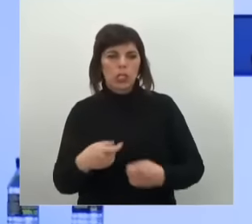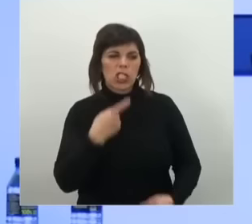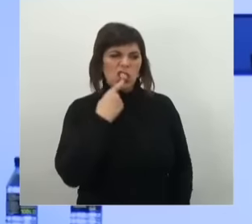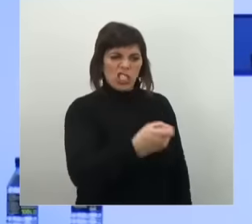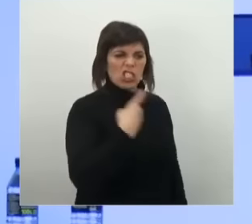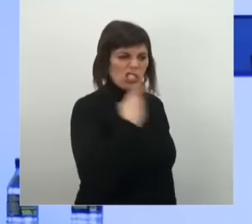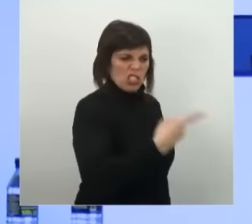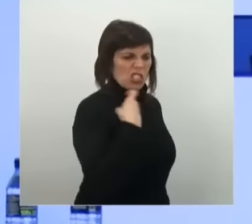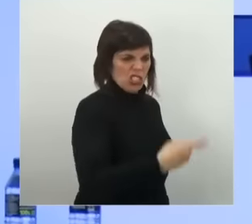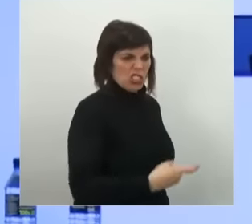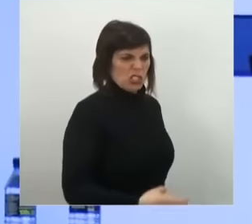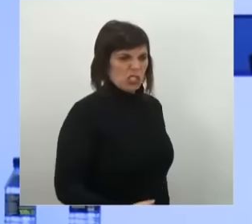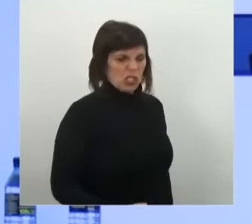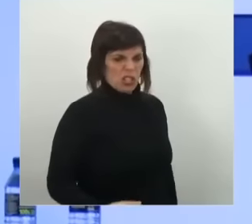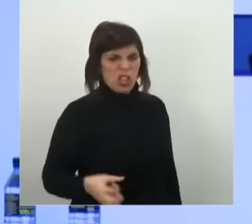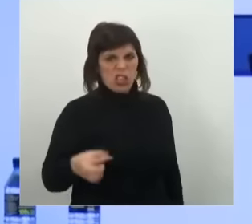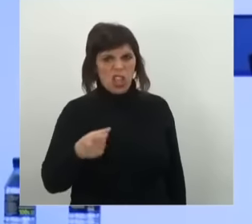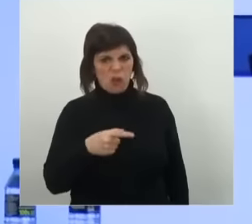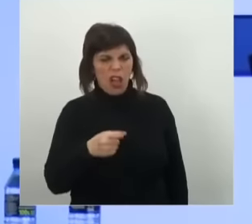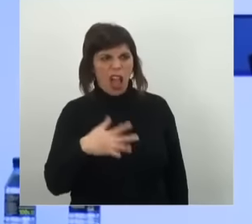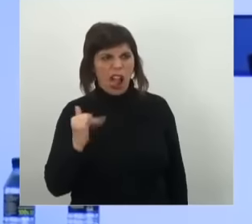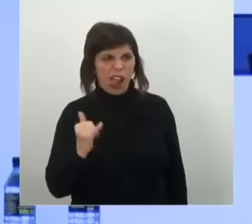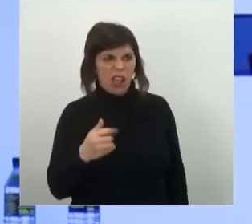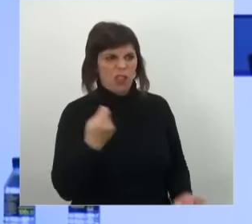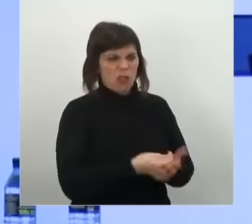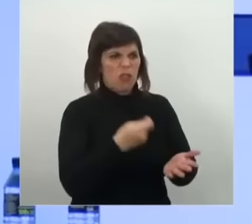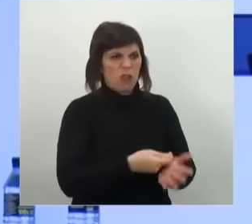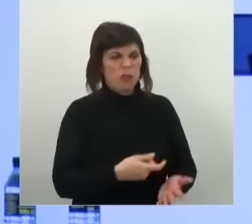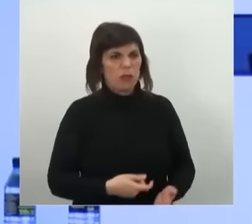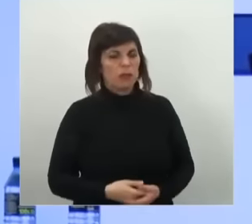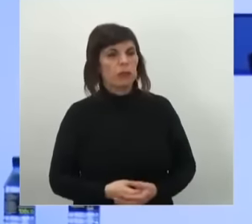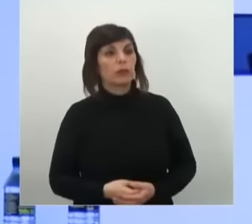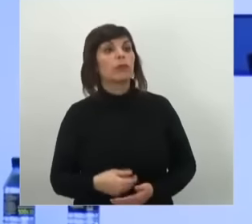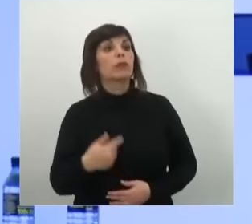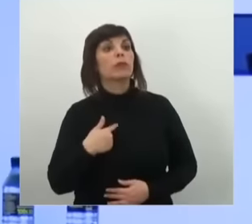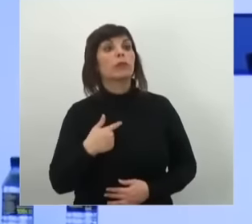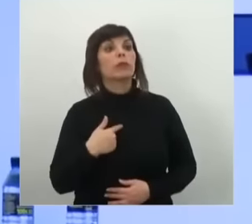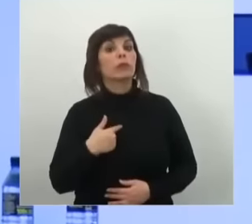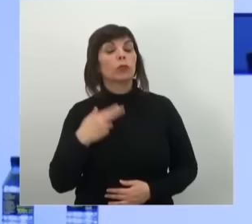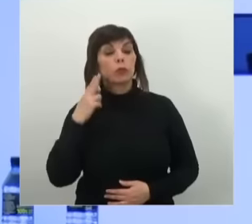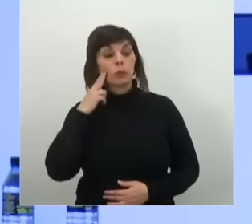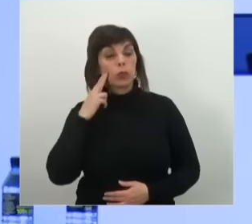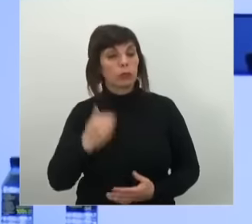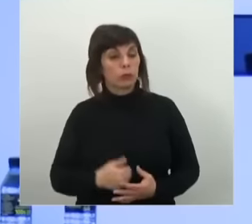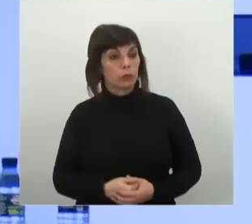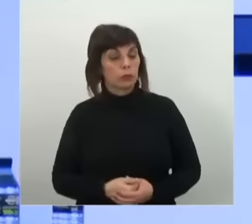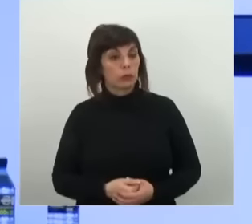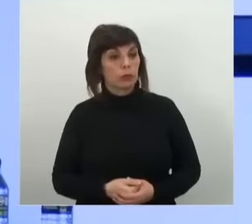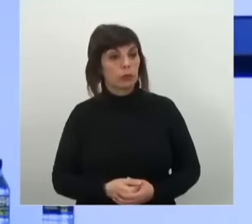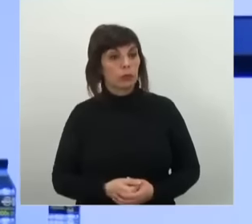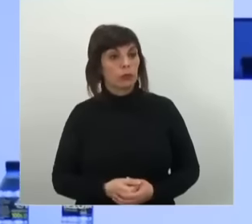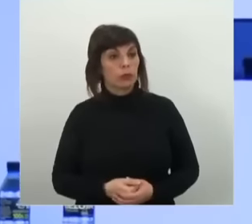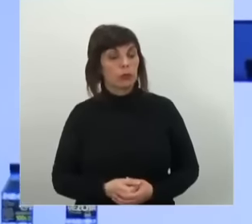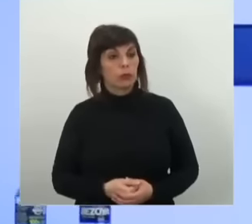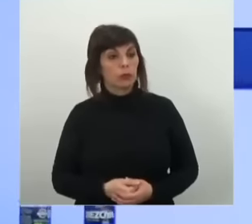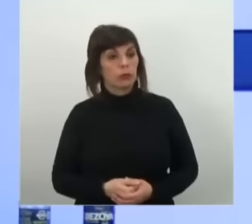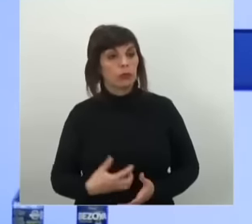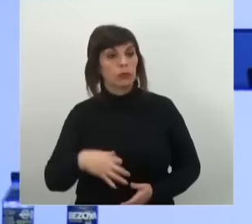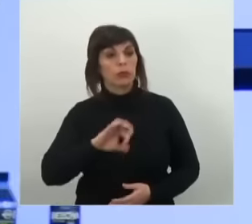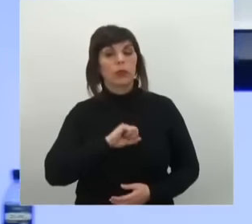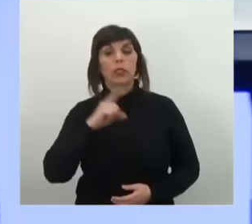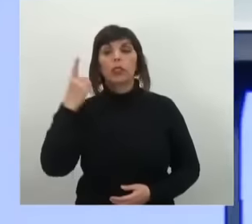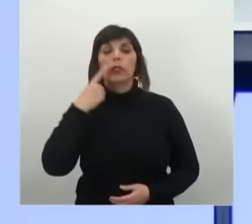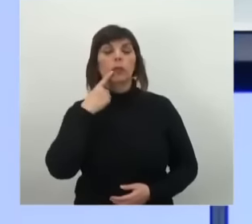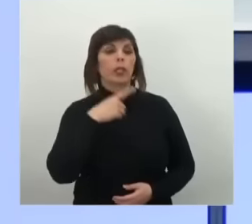danos el dinero que nos debes y entonces yo tenía miedo y ahí es donde el Señor me